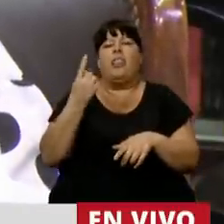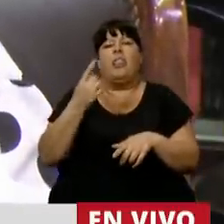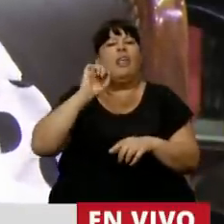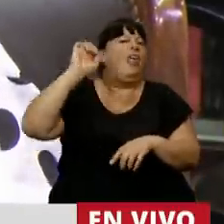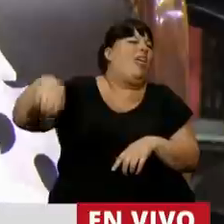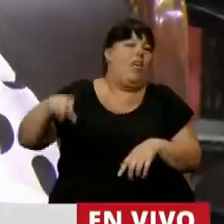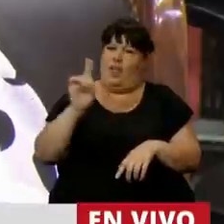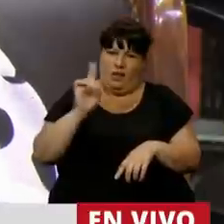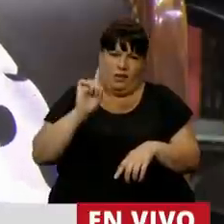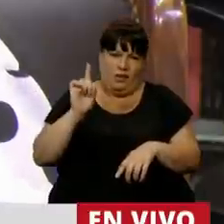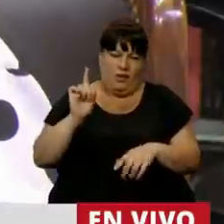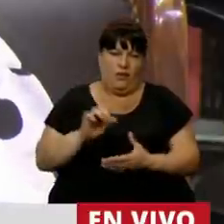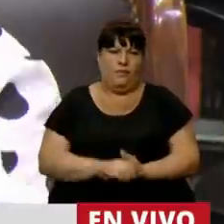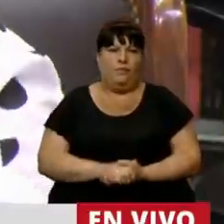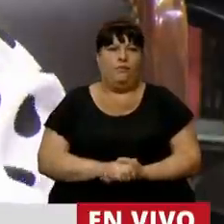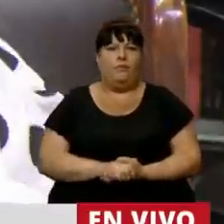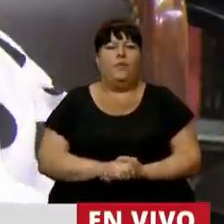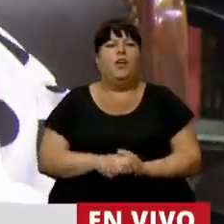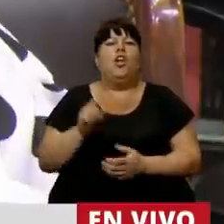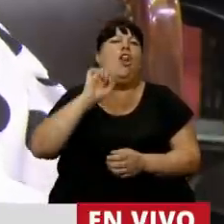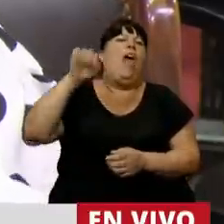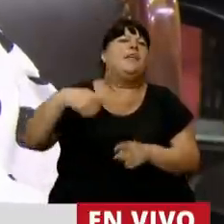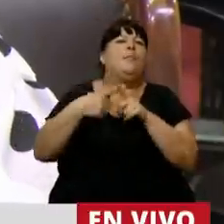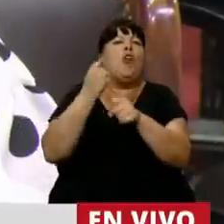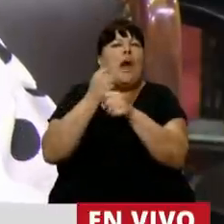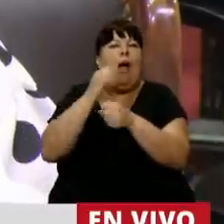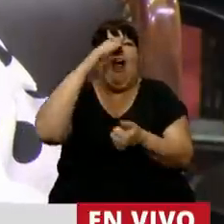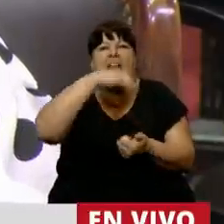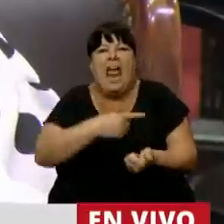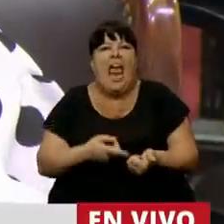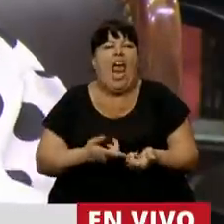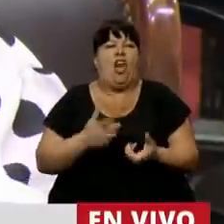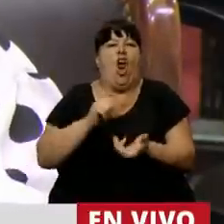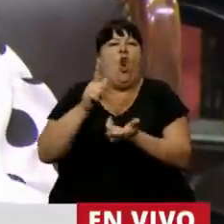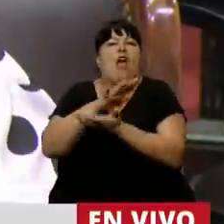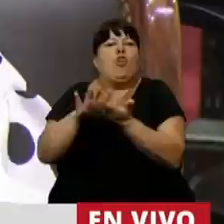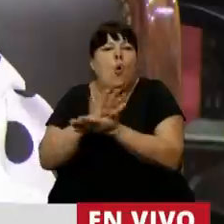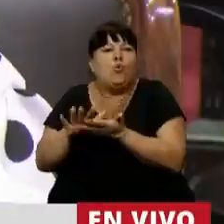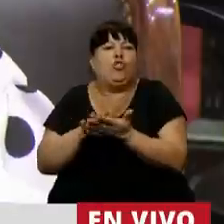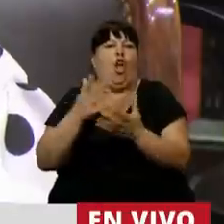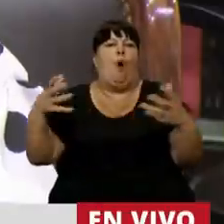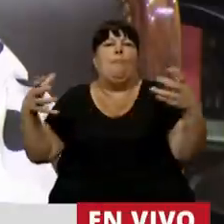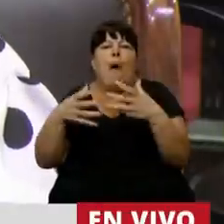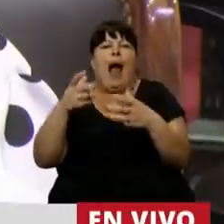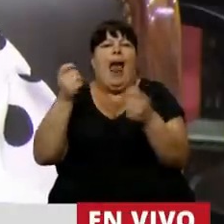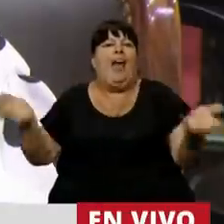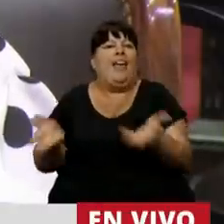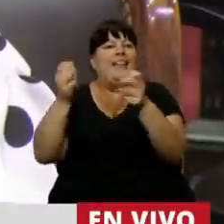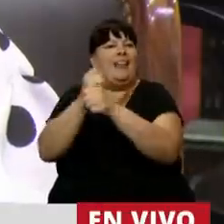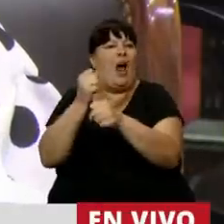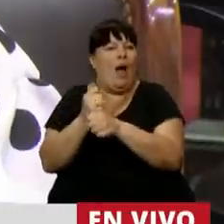mira para otro lado, que no hace nada por el trabajo informal, que no hace nada por la generación de